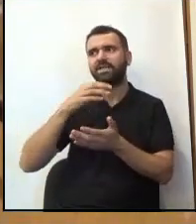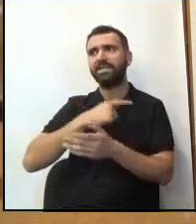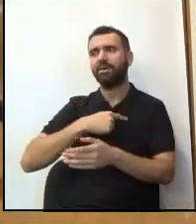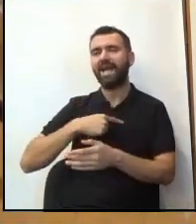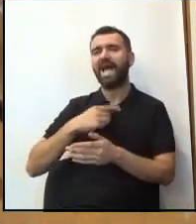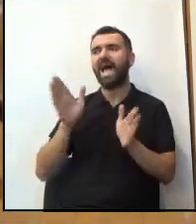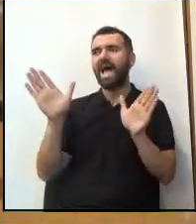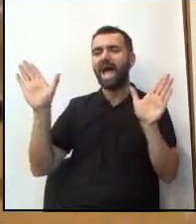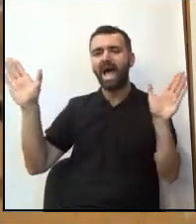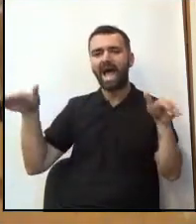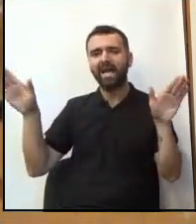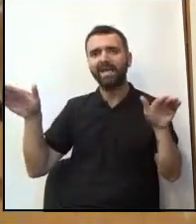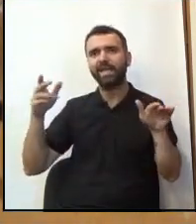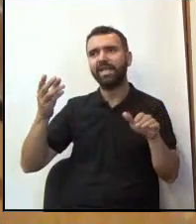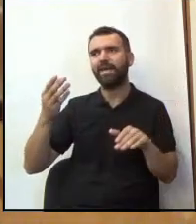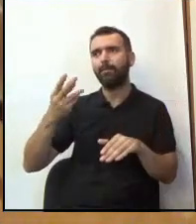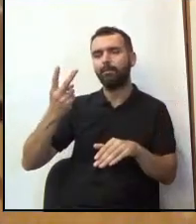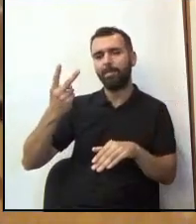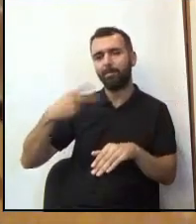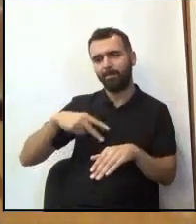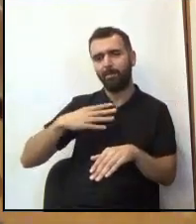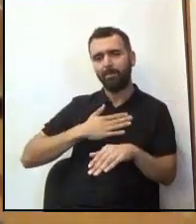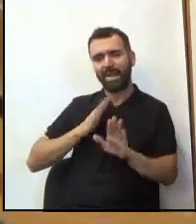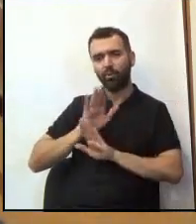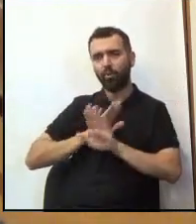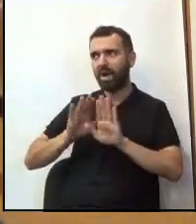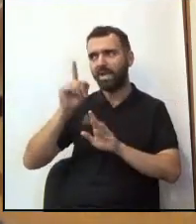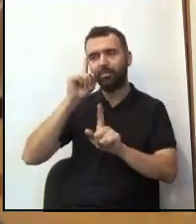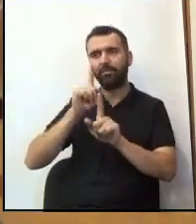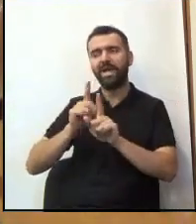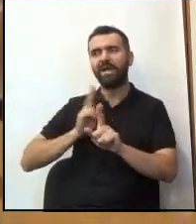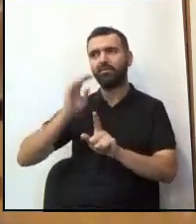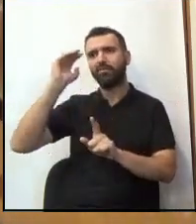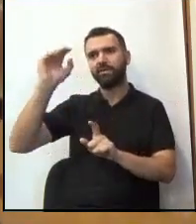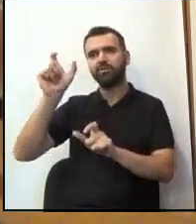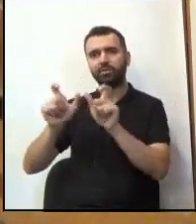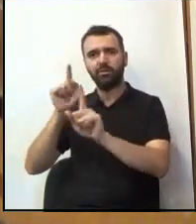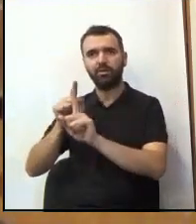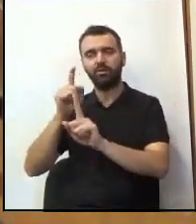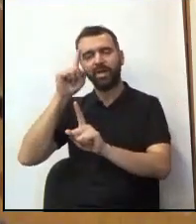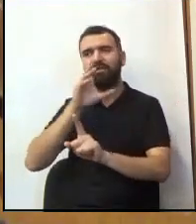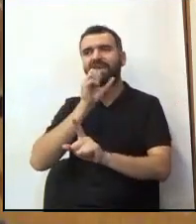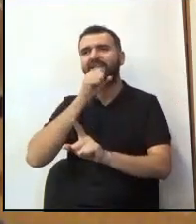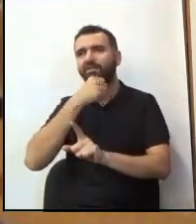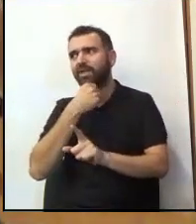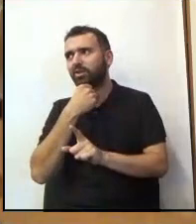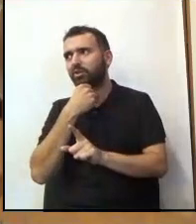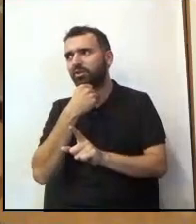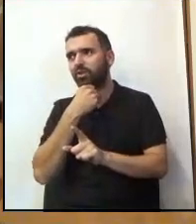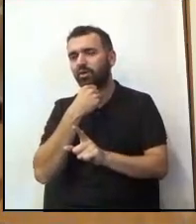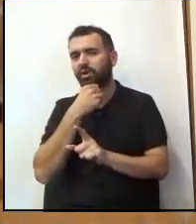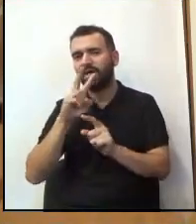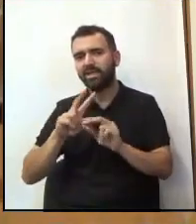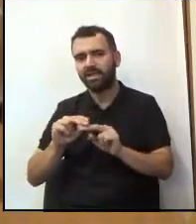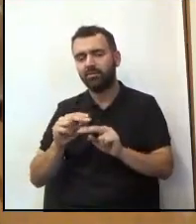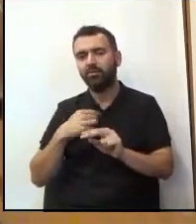cual estará enfocada a las personas mayores para dignificar el envejecimiento activo. ¿Quién me distraí? darles un